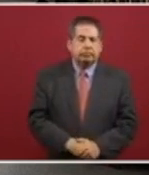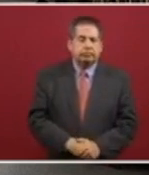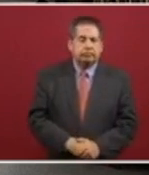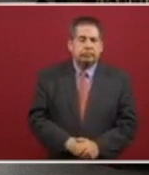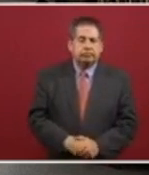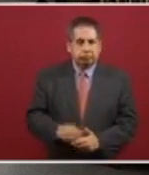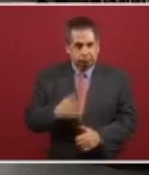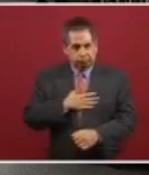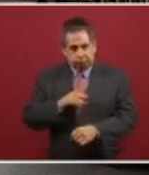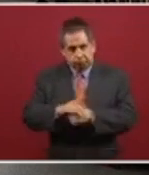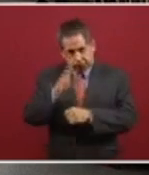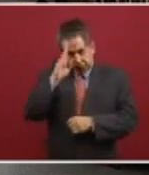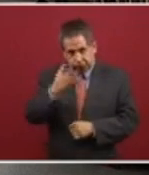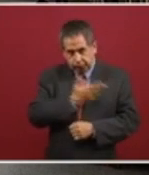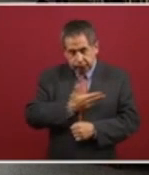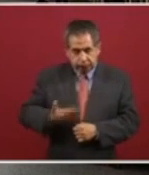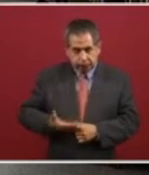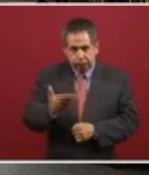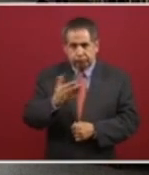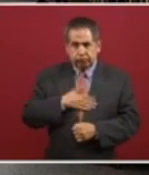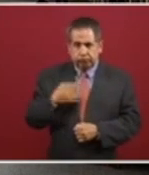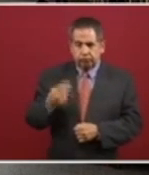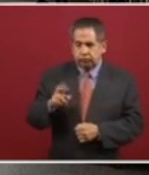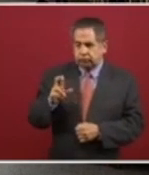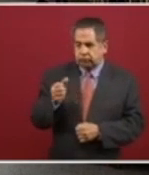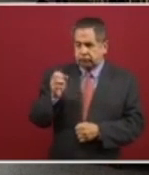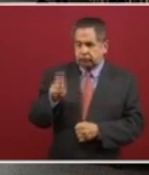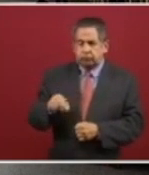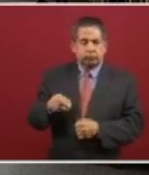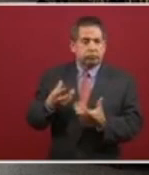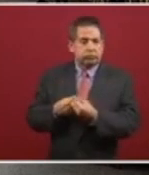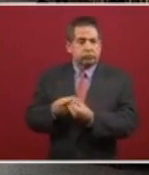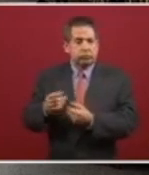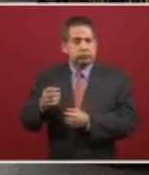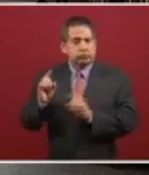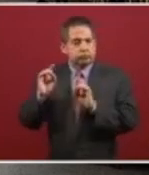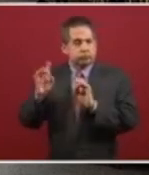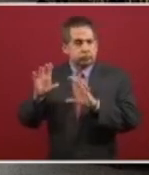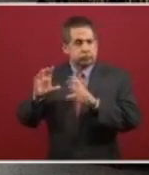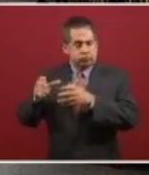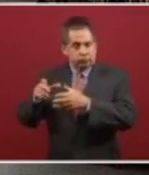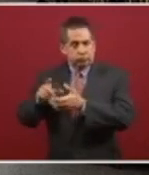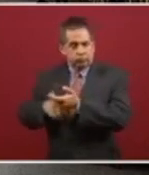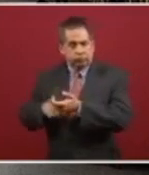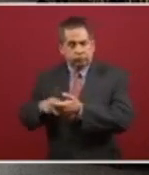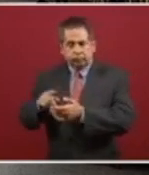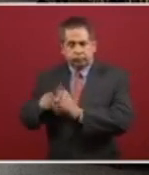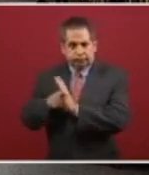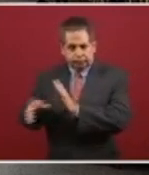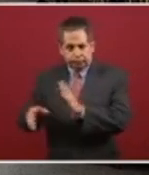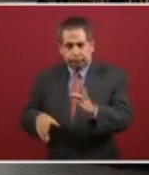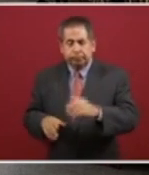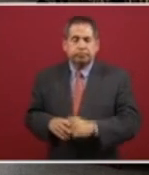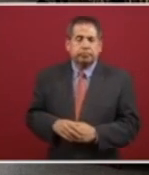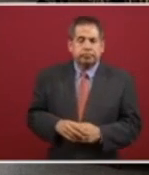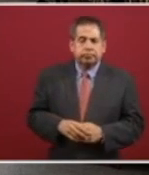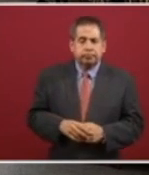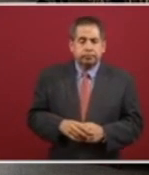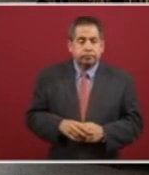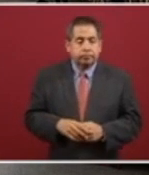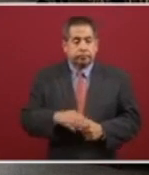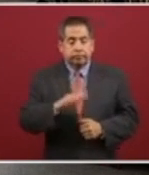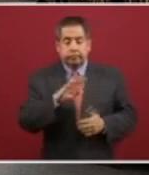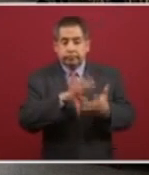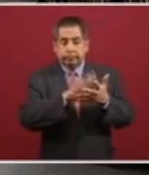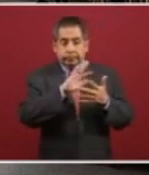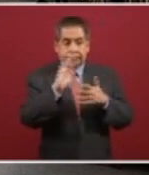Muy buenos días, señor presidente. Ramón Flores, de Los Ángeles Press, de Guadalupe Lizárraga. Presidente, presos del penal federal